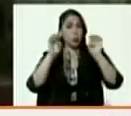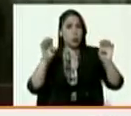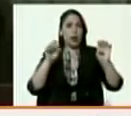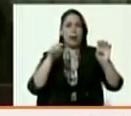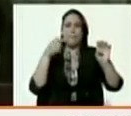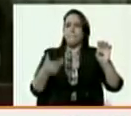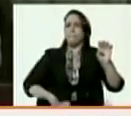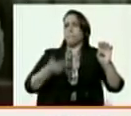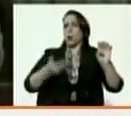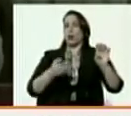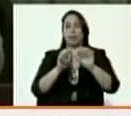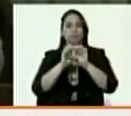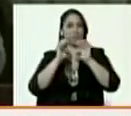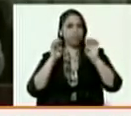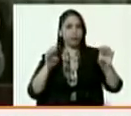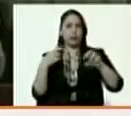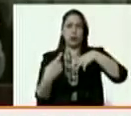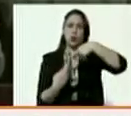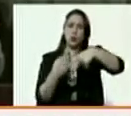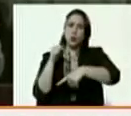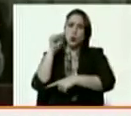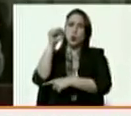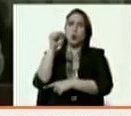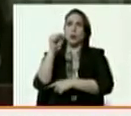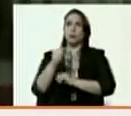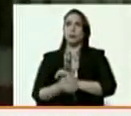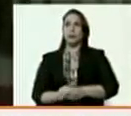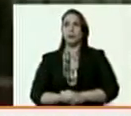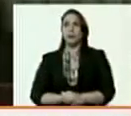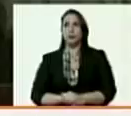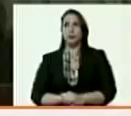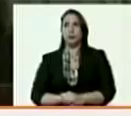factor fundamental de la revolución bolivariana.